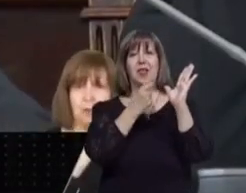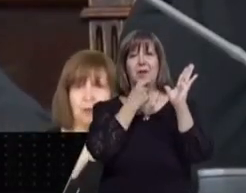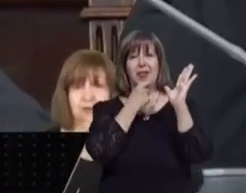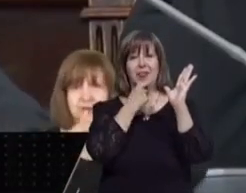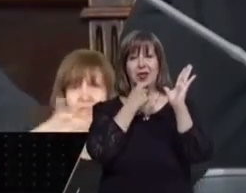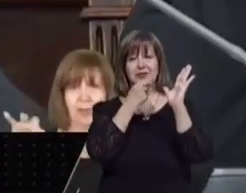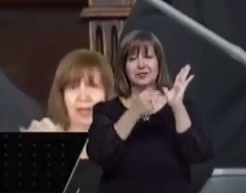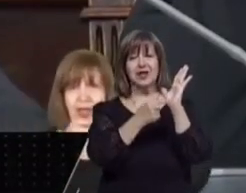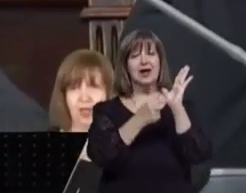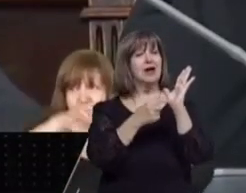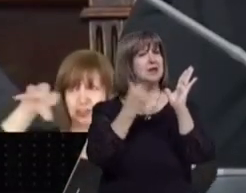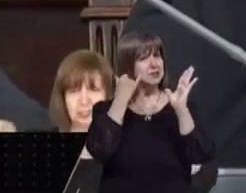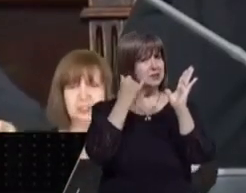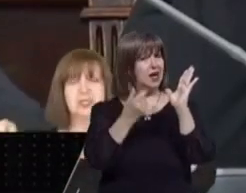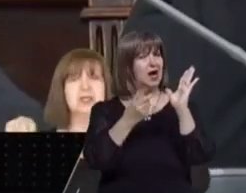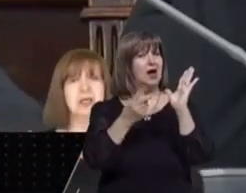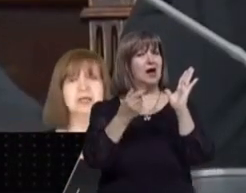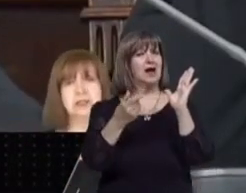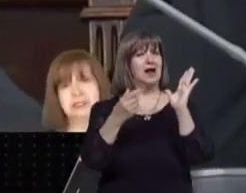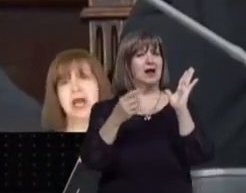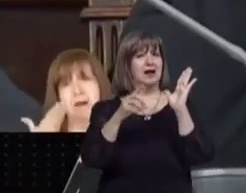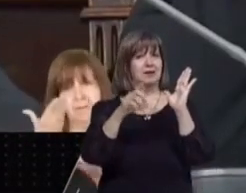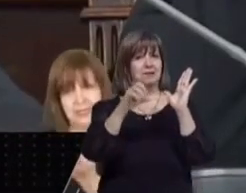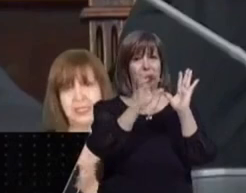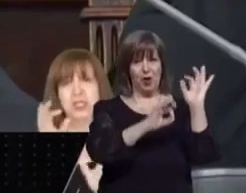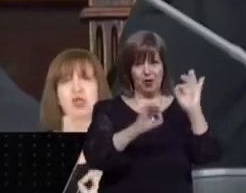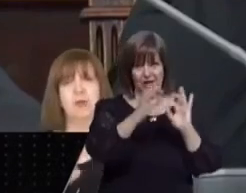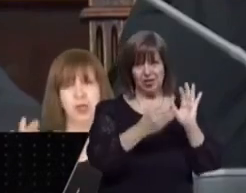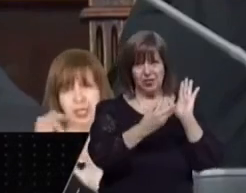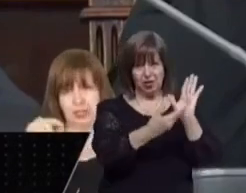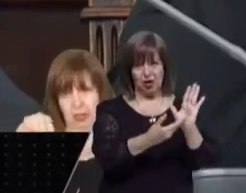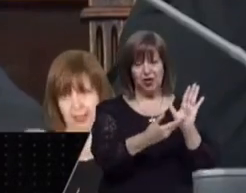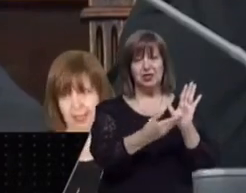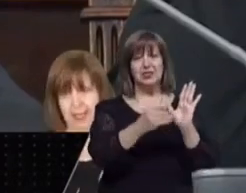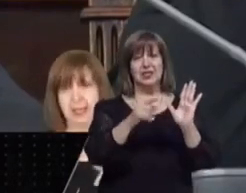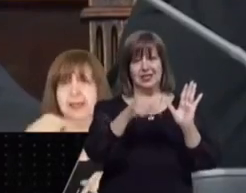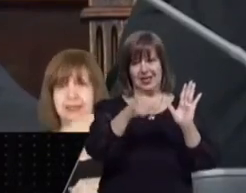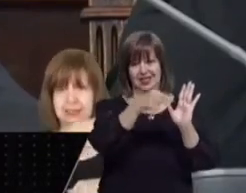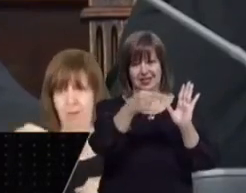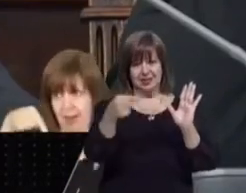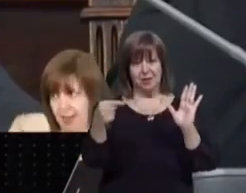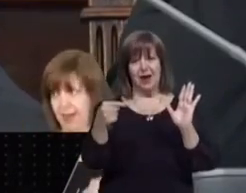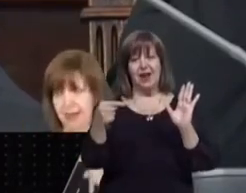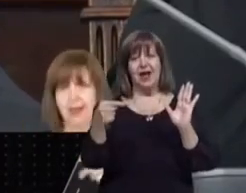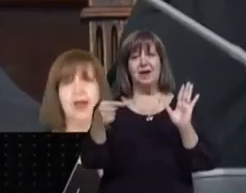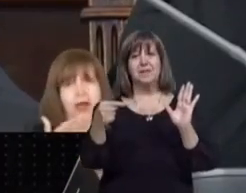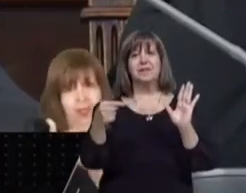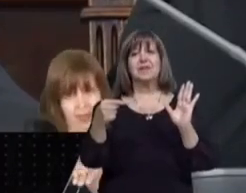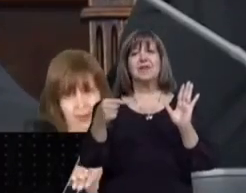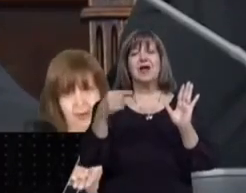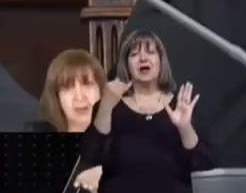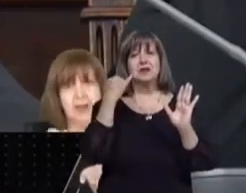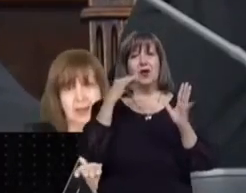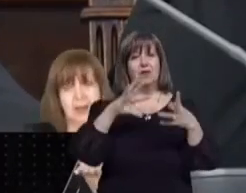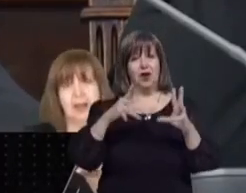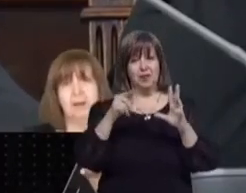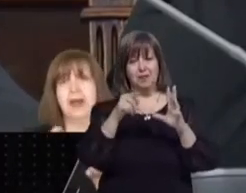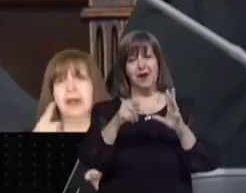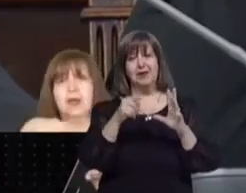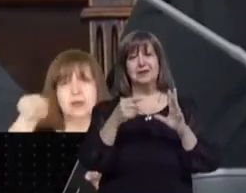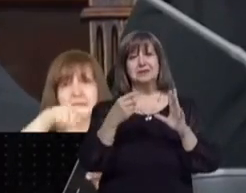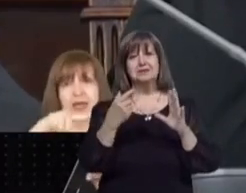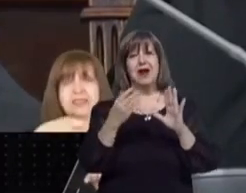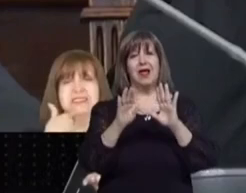Mendoza que estamos elevando a esta legislatura en esta semana son parte de una estrategia amplia para